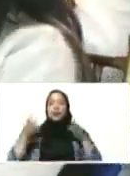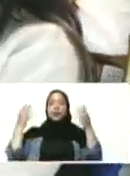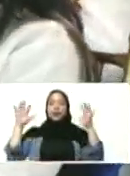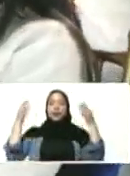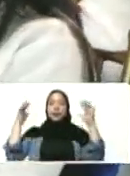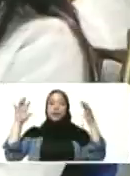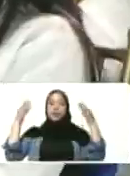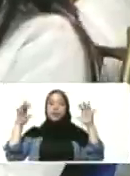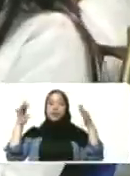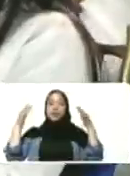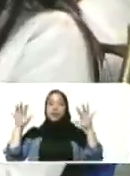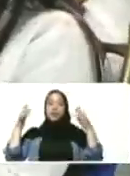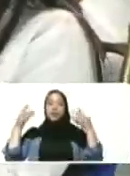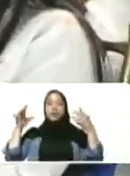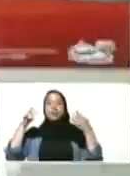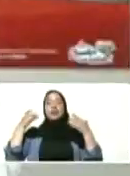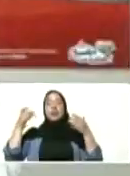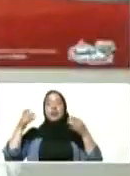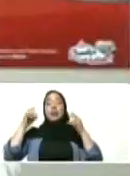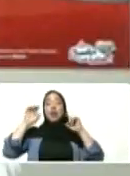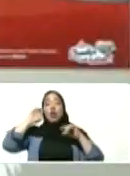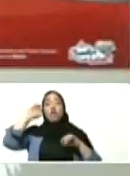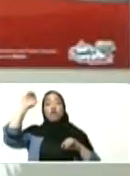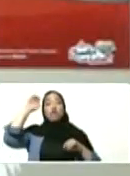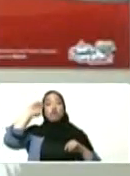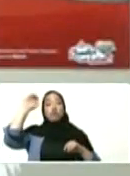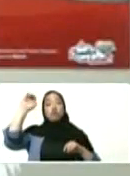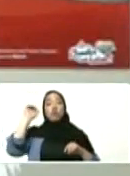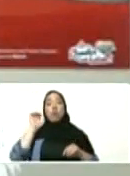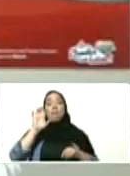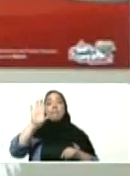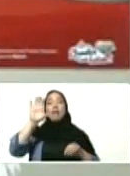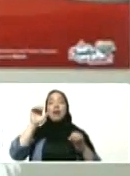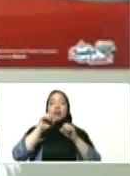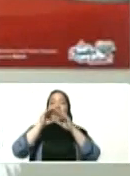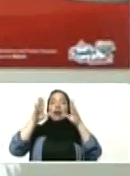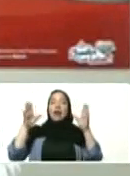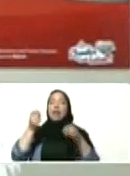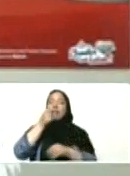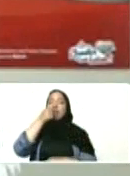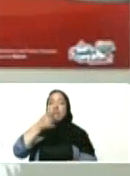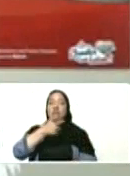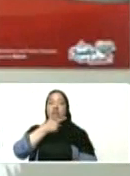El camino de la patria grande, de la patria hermosa, de la patria libre.